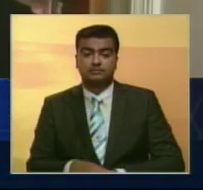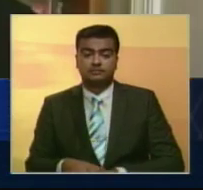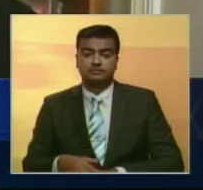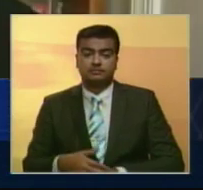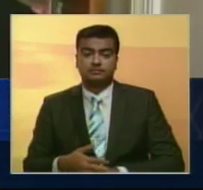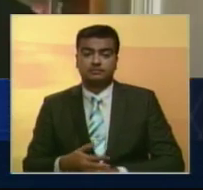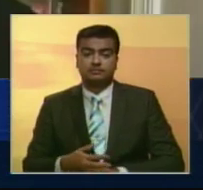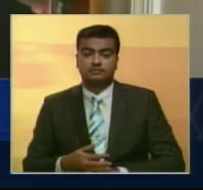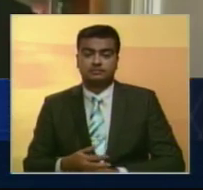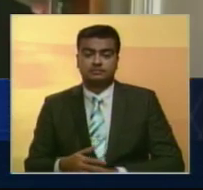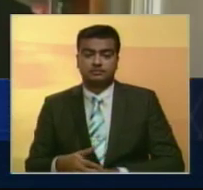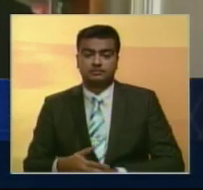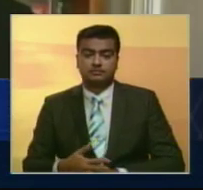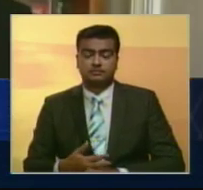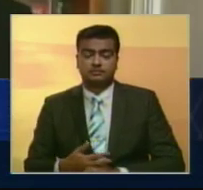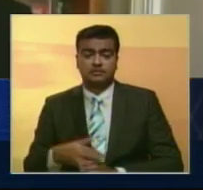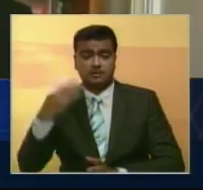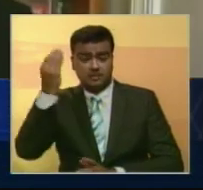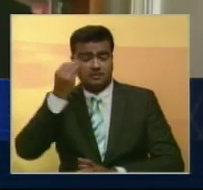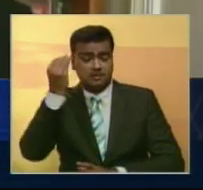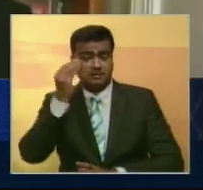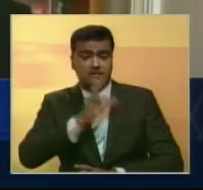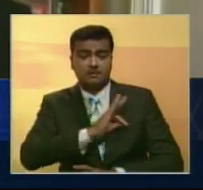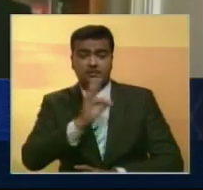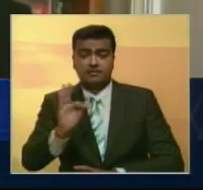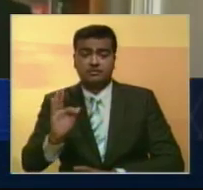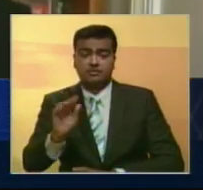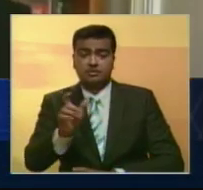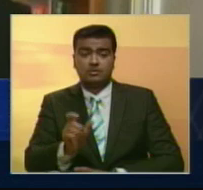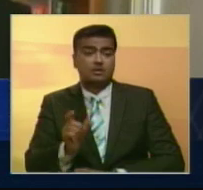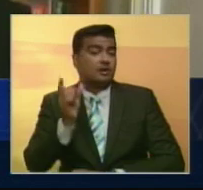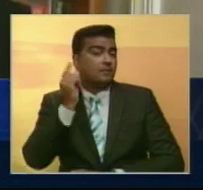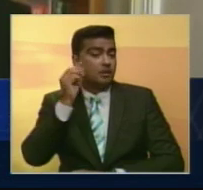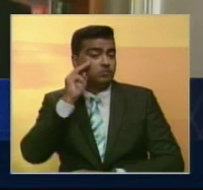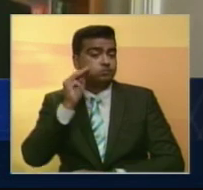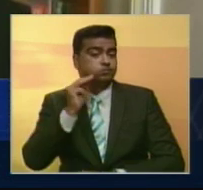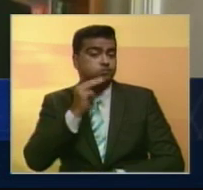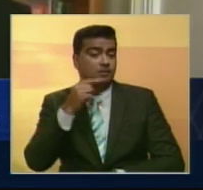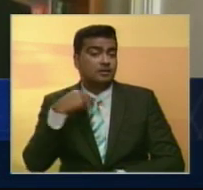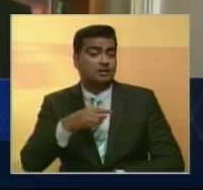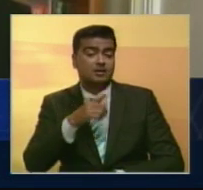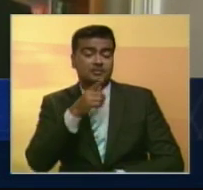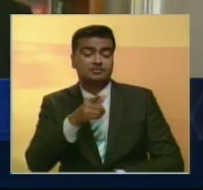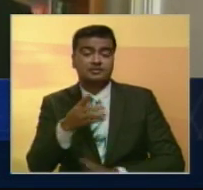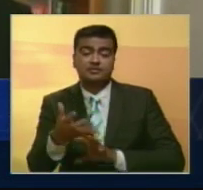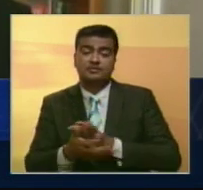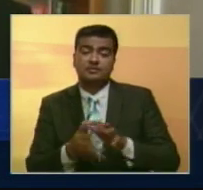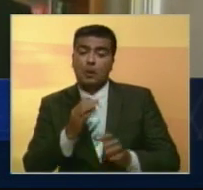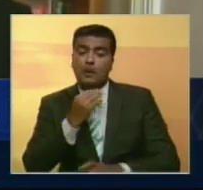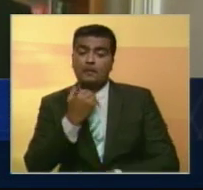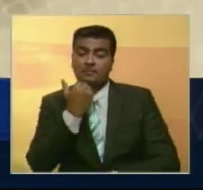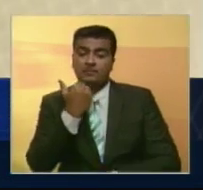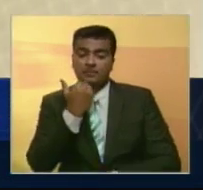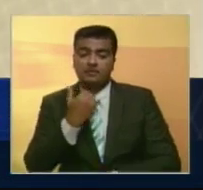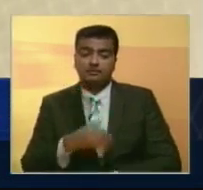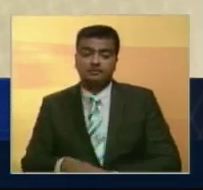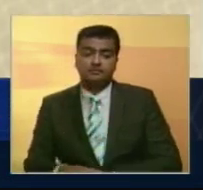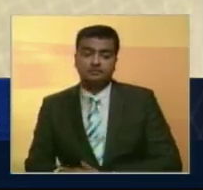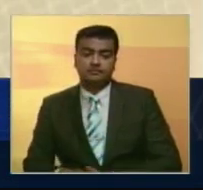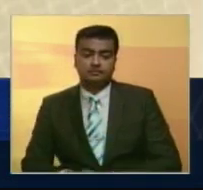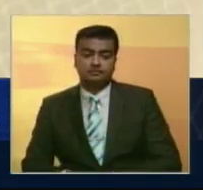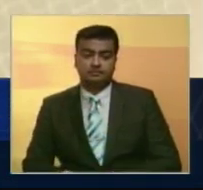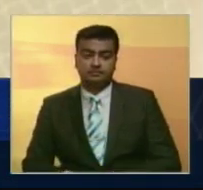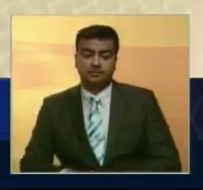se piensa de que este virus Zika, cuando infecta a una mujer embarazada, le causa esta malformación congénita en el bebé. El